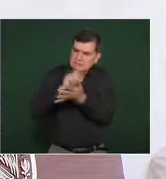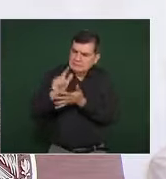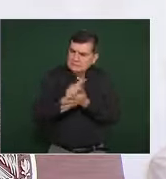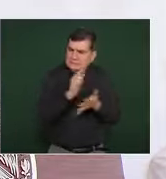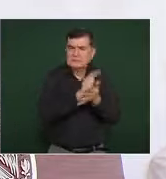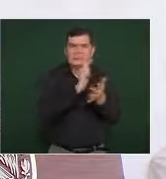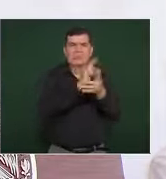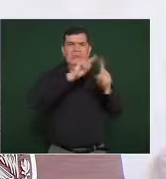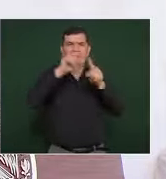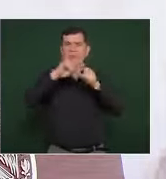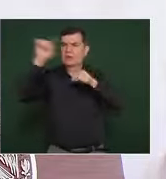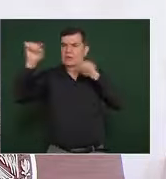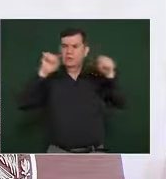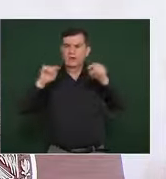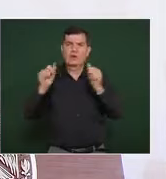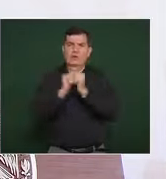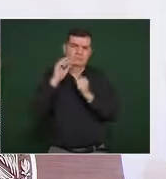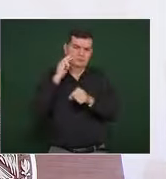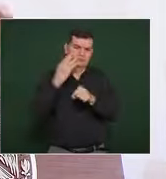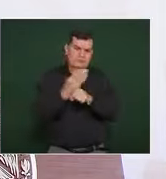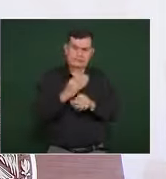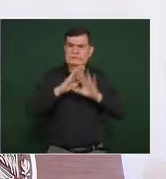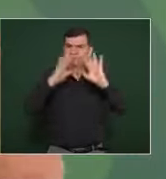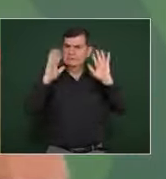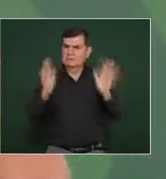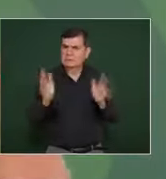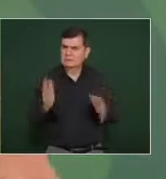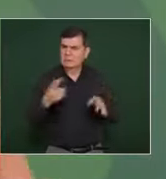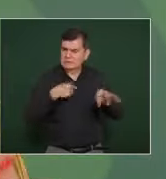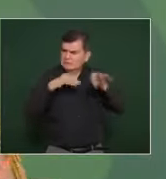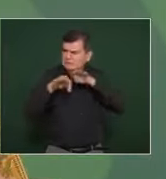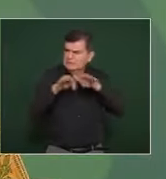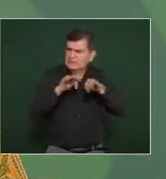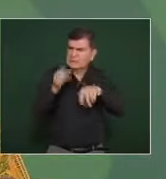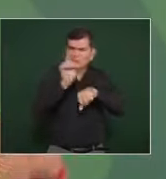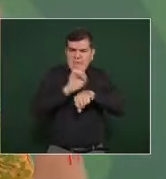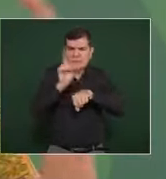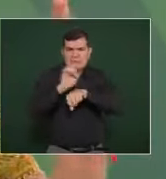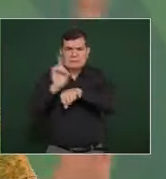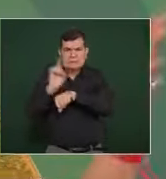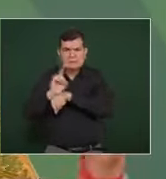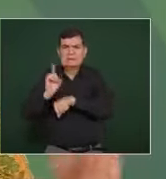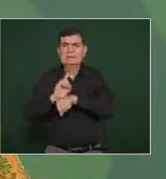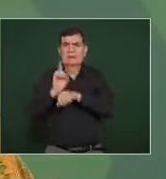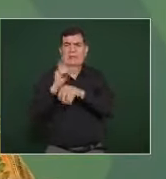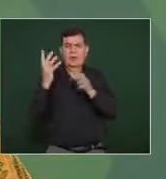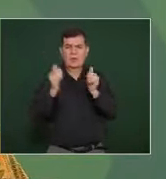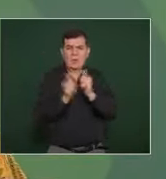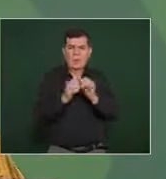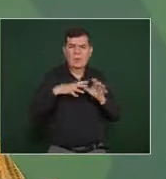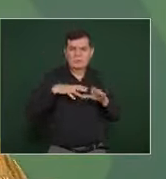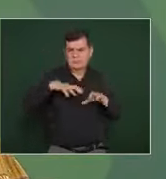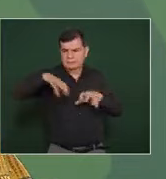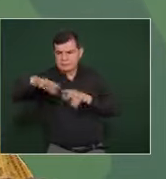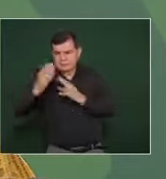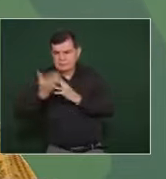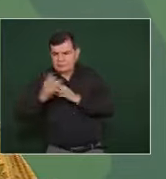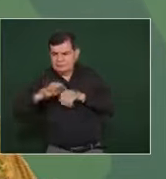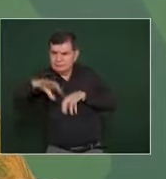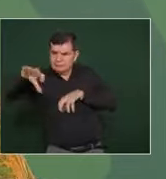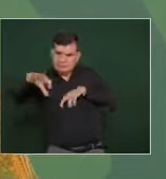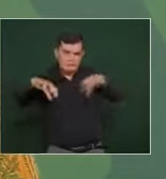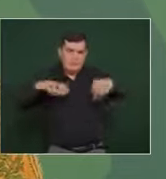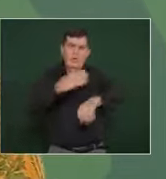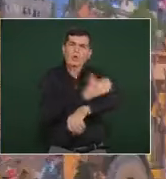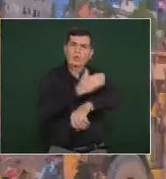las distintas zonas de responsabilidad. Hemos estado trabajando todos los días con división de áreas, están compañeras